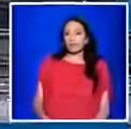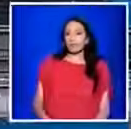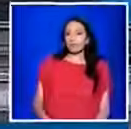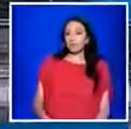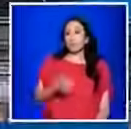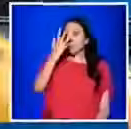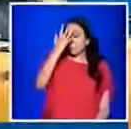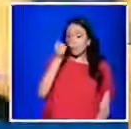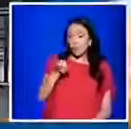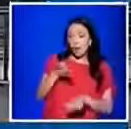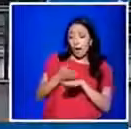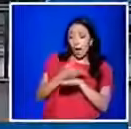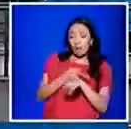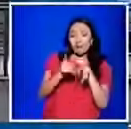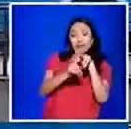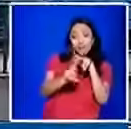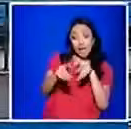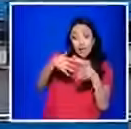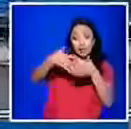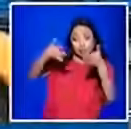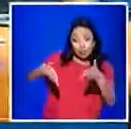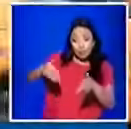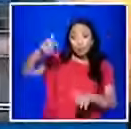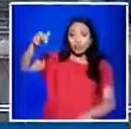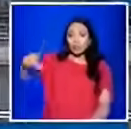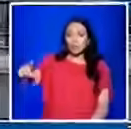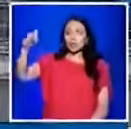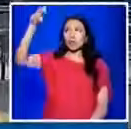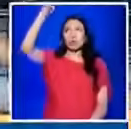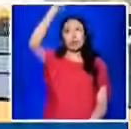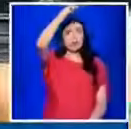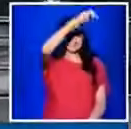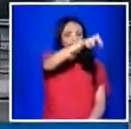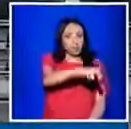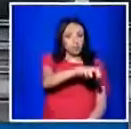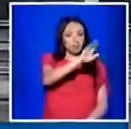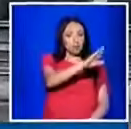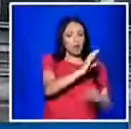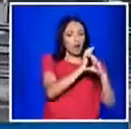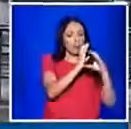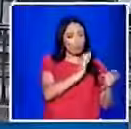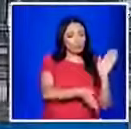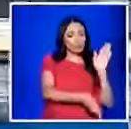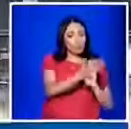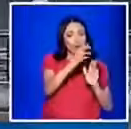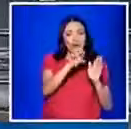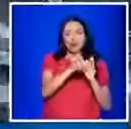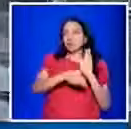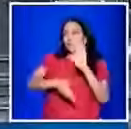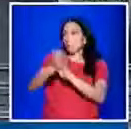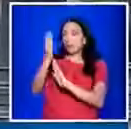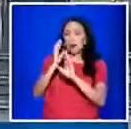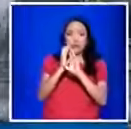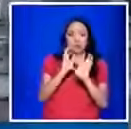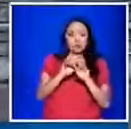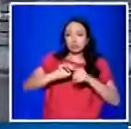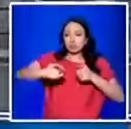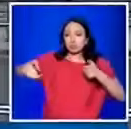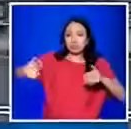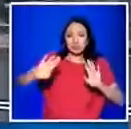ya le digo, salían los estudiantes y bajaban por aquí, cogían tanto para sur como para norte, se